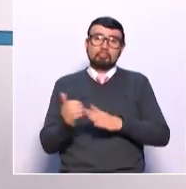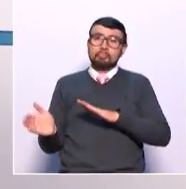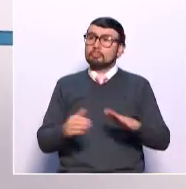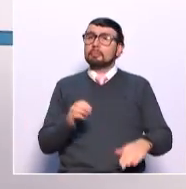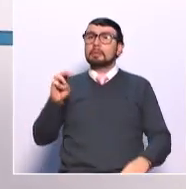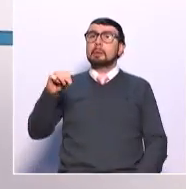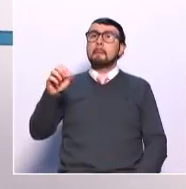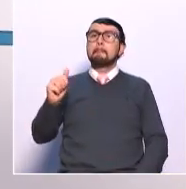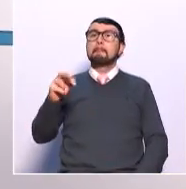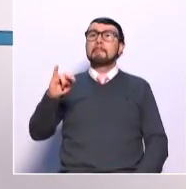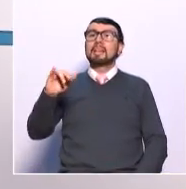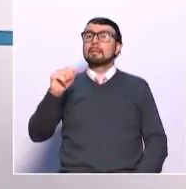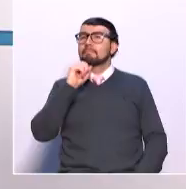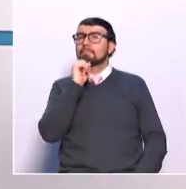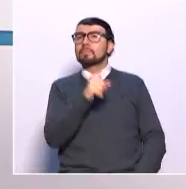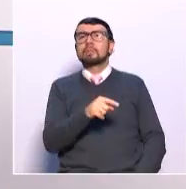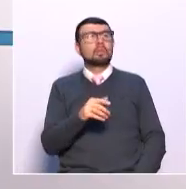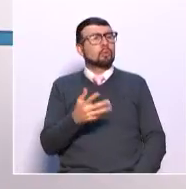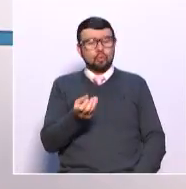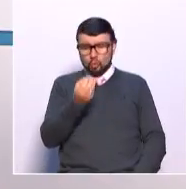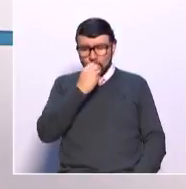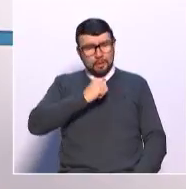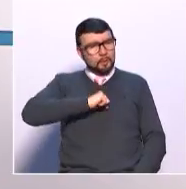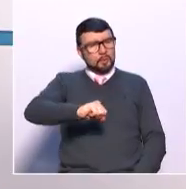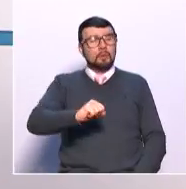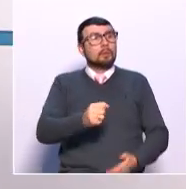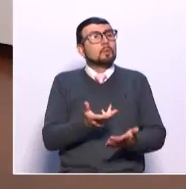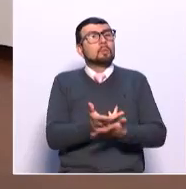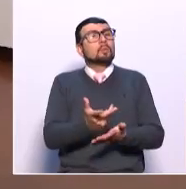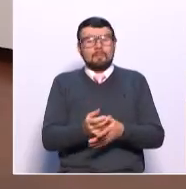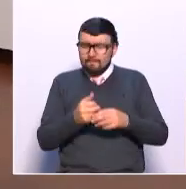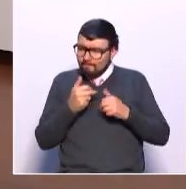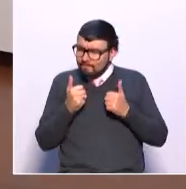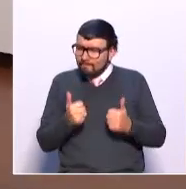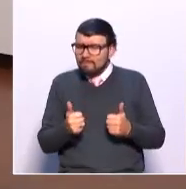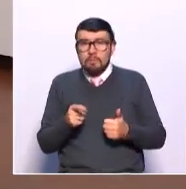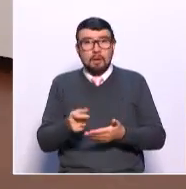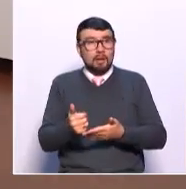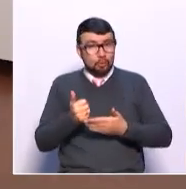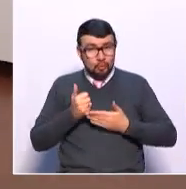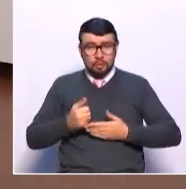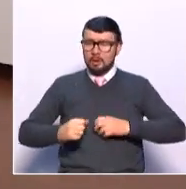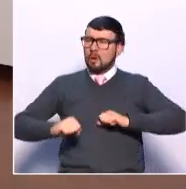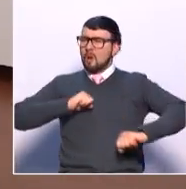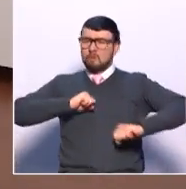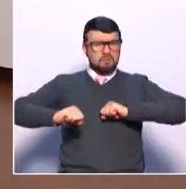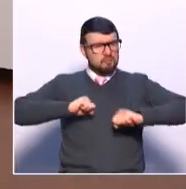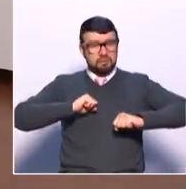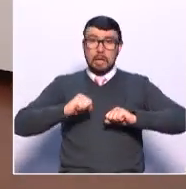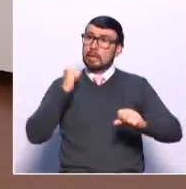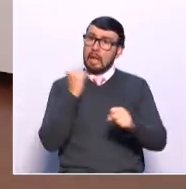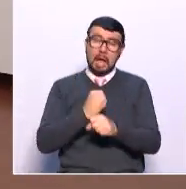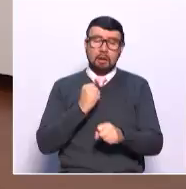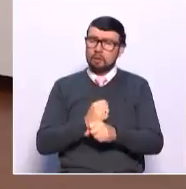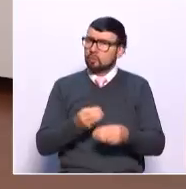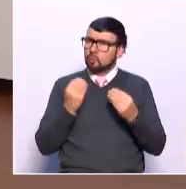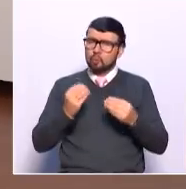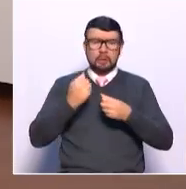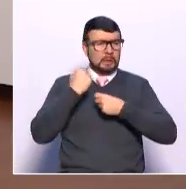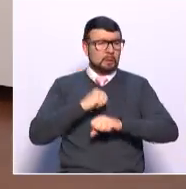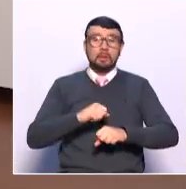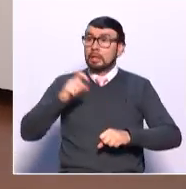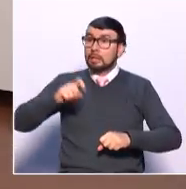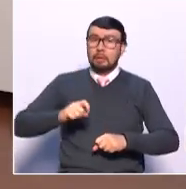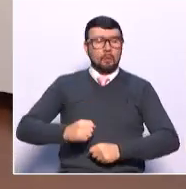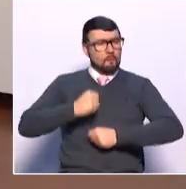vitamina nos puede recomendar que sea bien buena y que nos mantengan llenos de vigor pues trabajamos muy duro y necesitamos pues